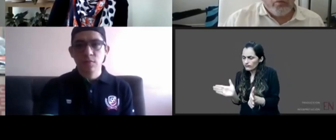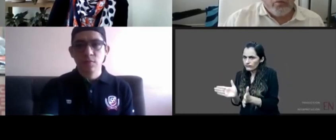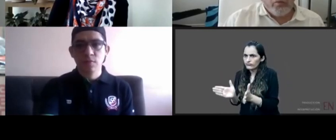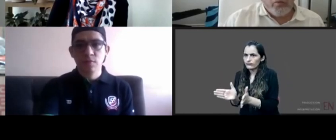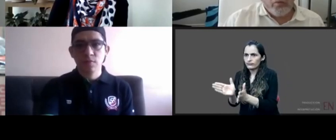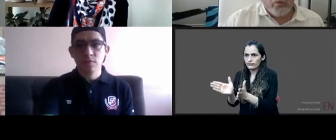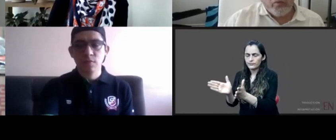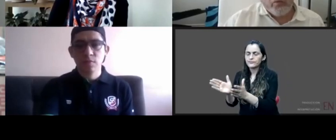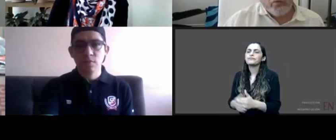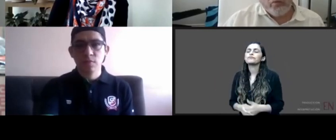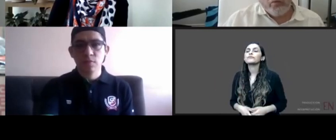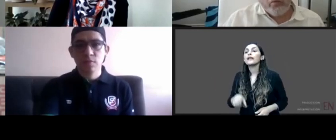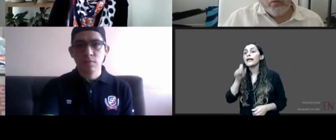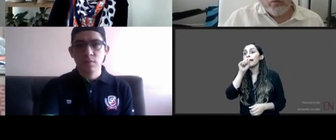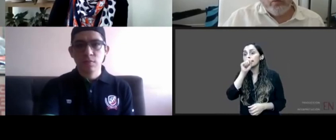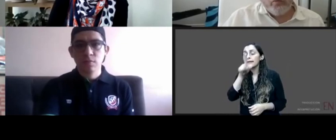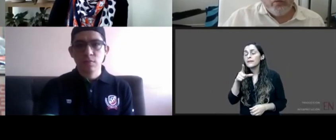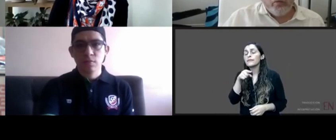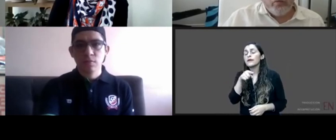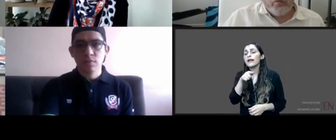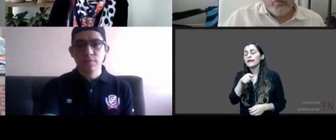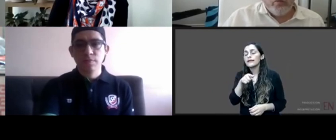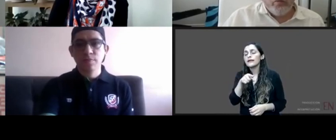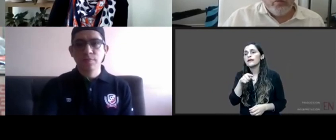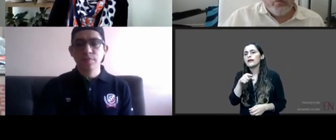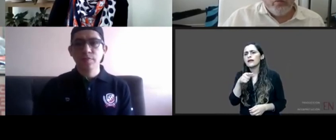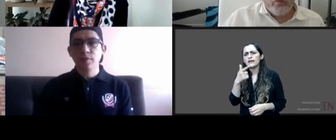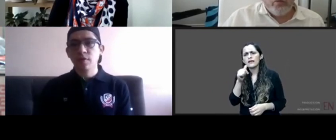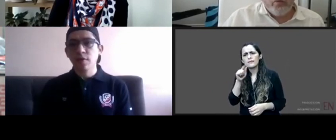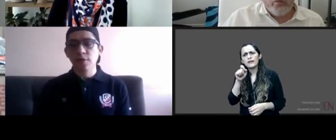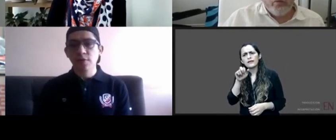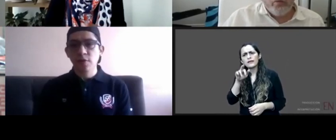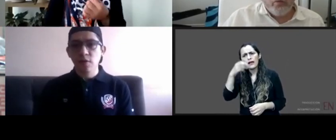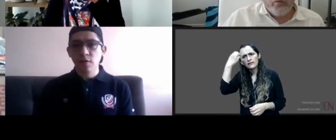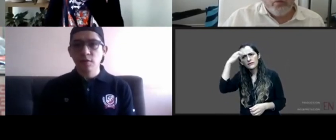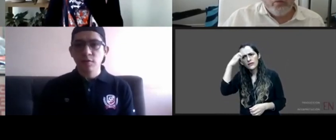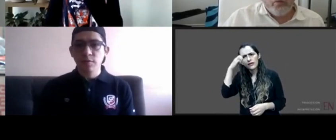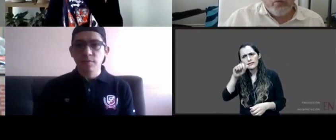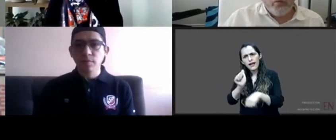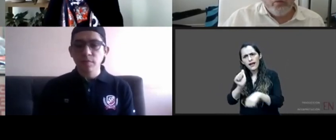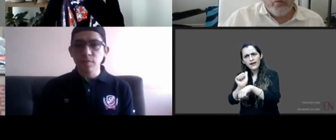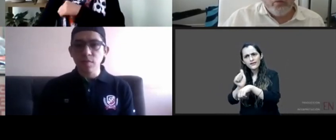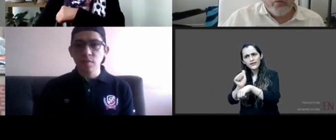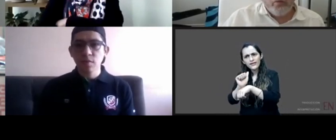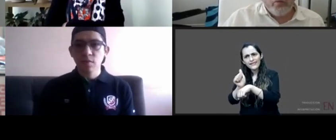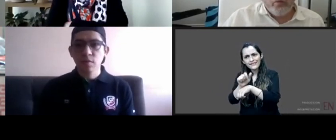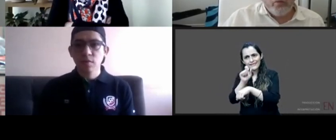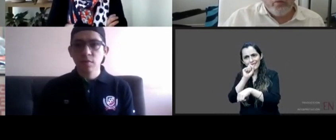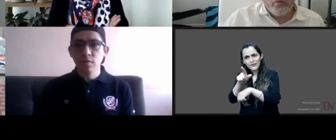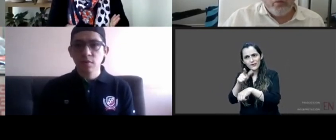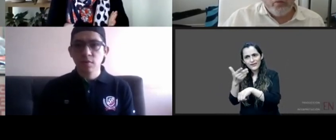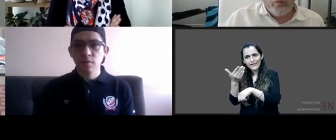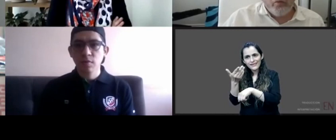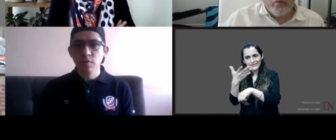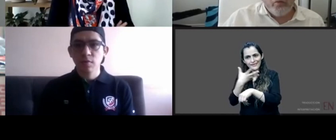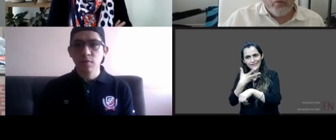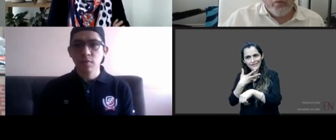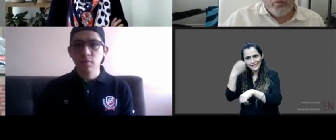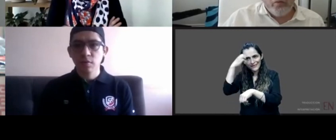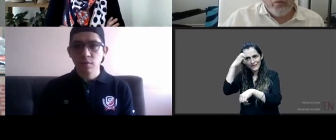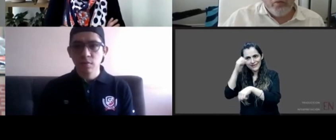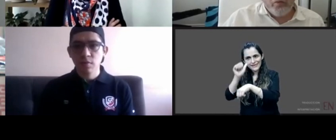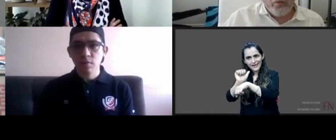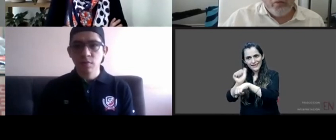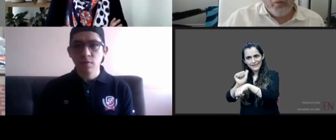Residentes. También Gilberta por ahí tiene alguna experiencia actuando, a lo mejor nos platica al rato un poco de eso. Pero